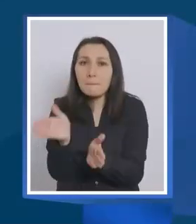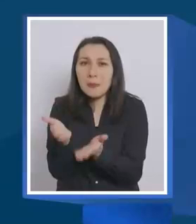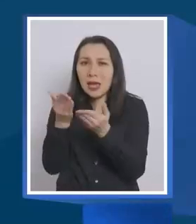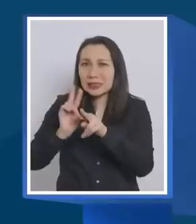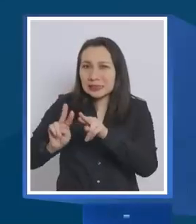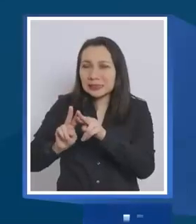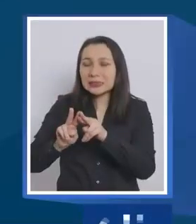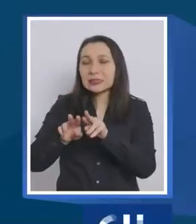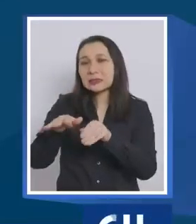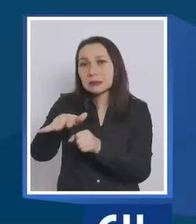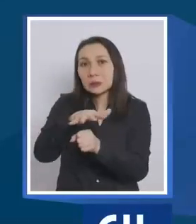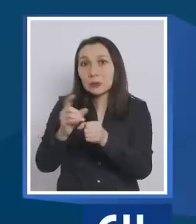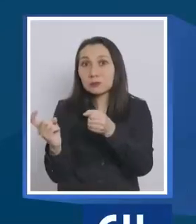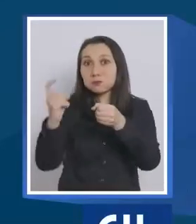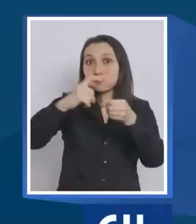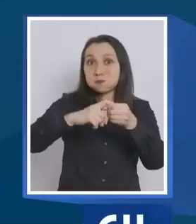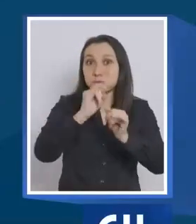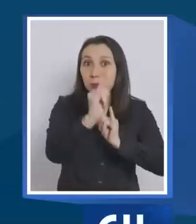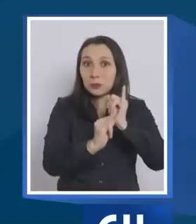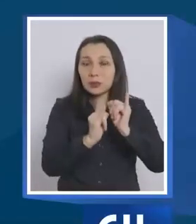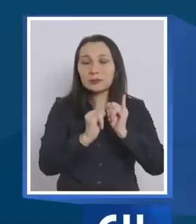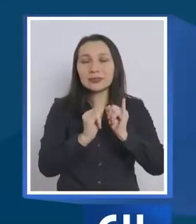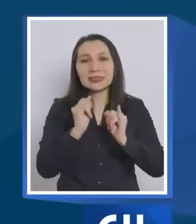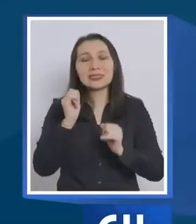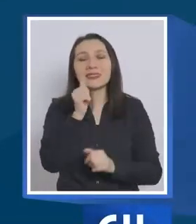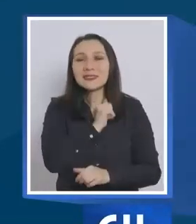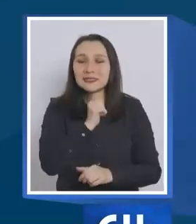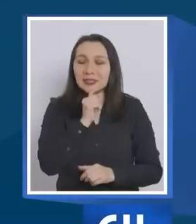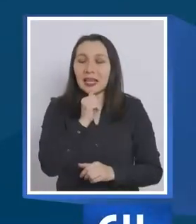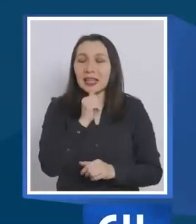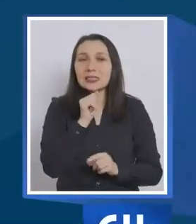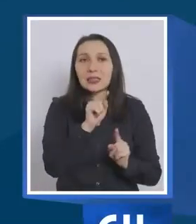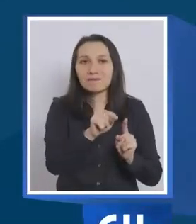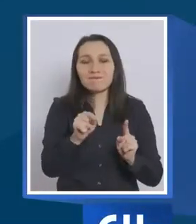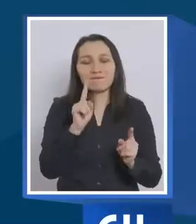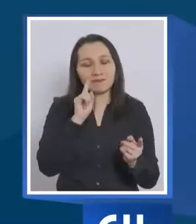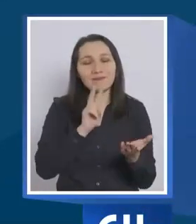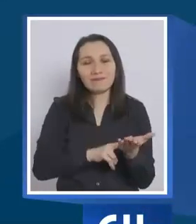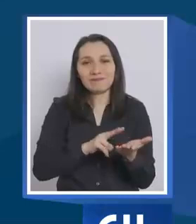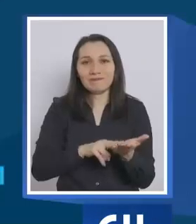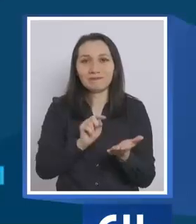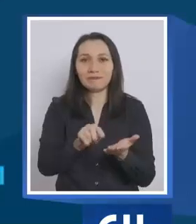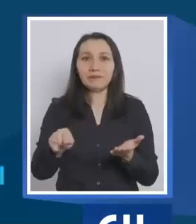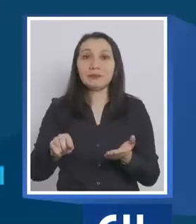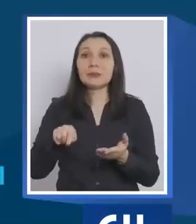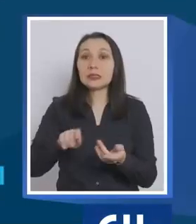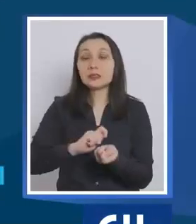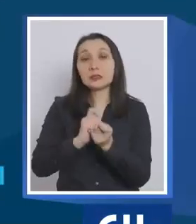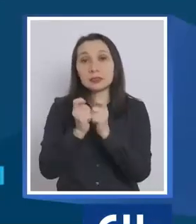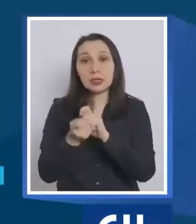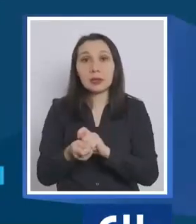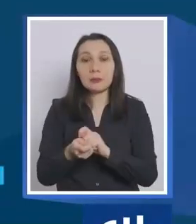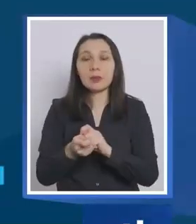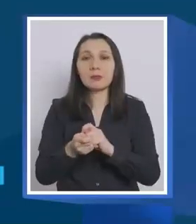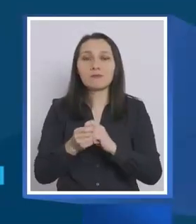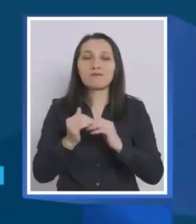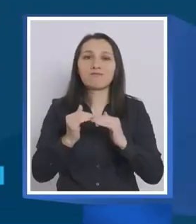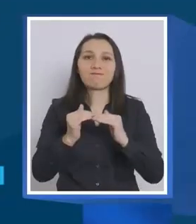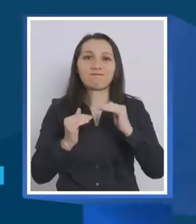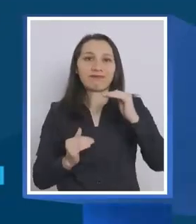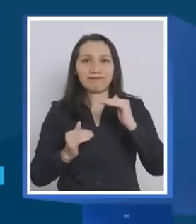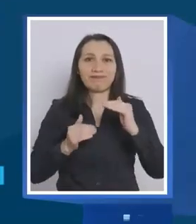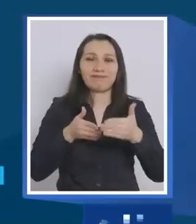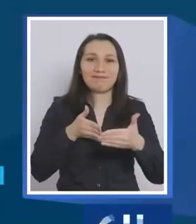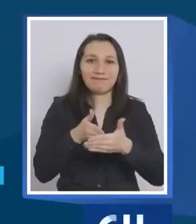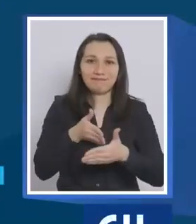las condiciones de conectividad, hay una carencia que se hace evidente. Y esto se traduce en brechas y